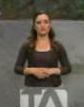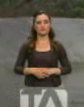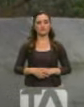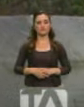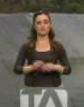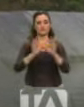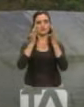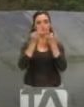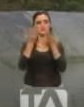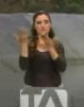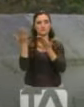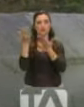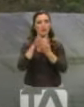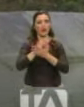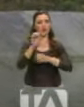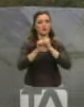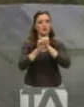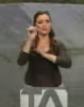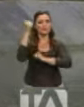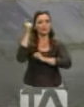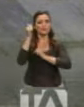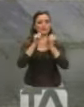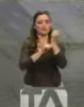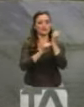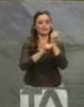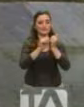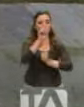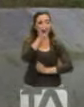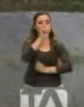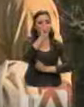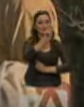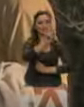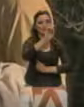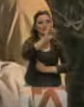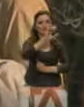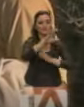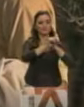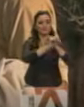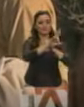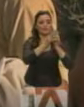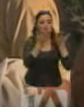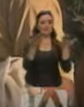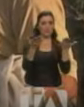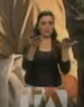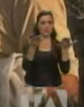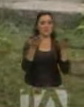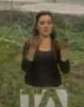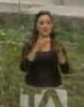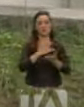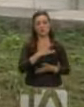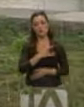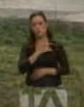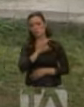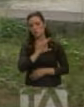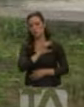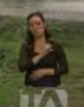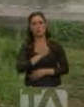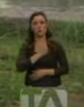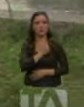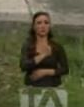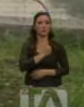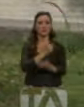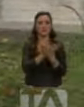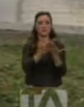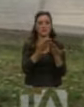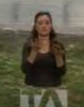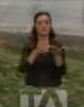Los familiares de Ali, de 10 años de edad, y de su hermano David, de 3, están consternados de lo que sucedió en el reservorio de agua a la